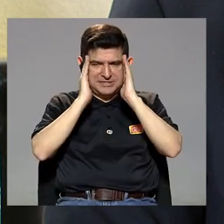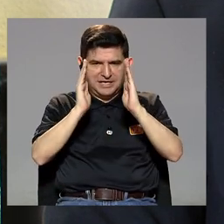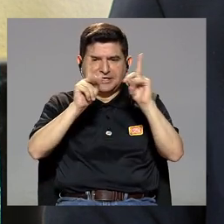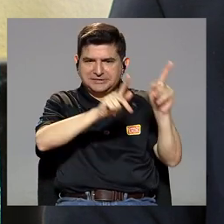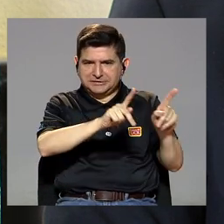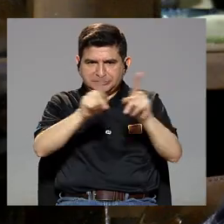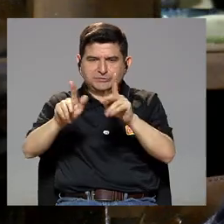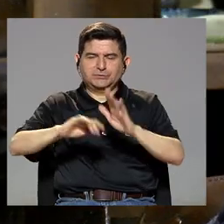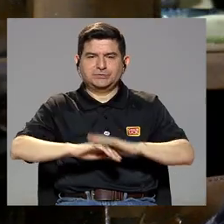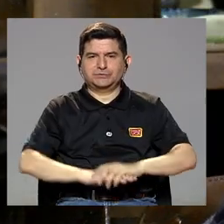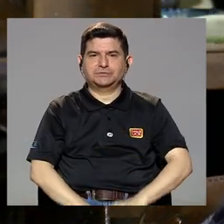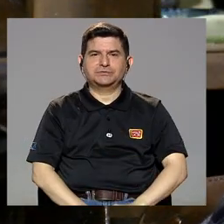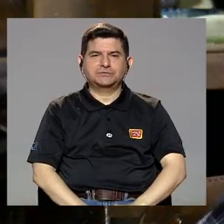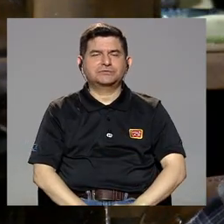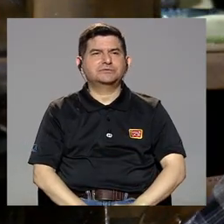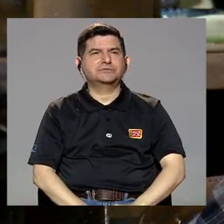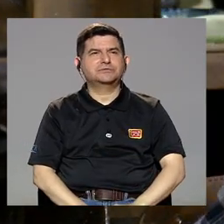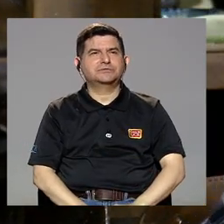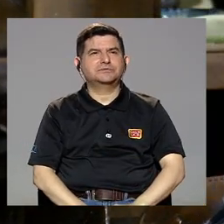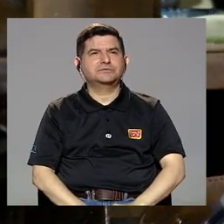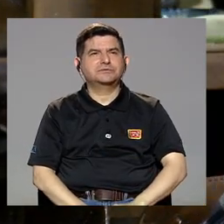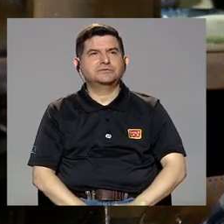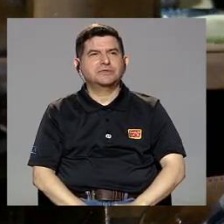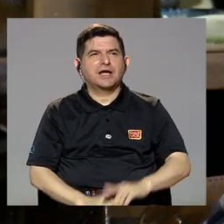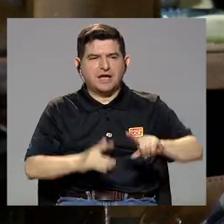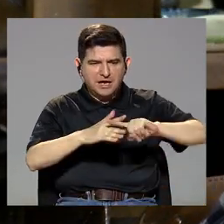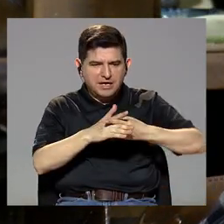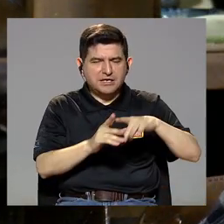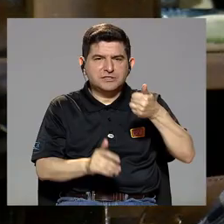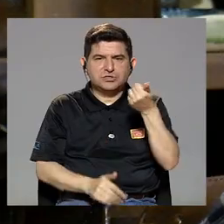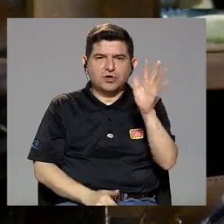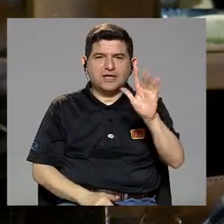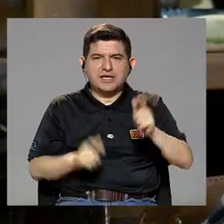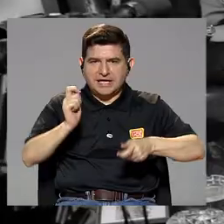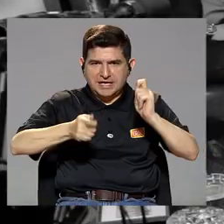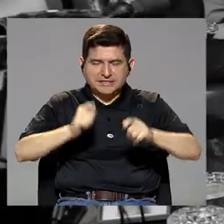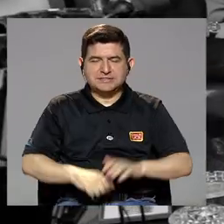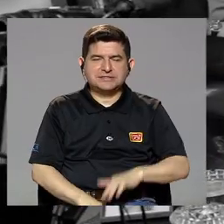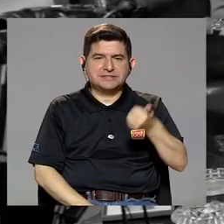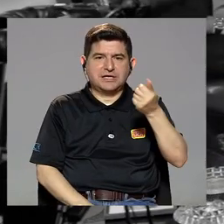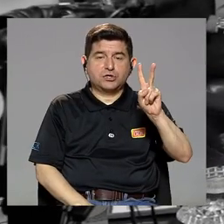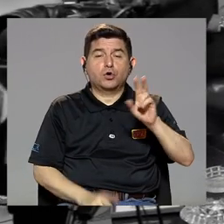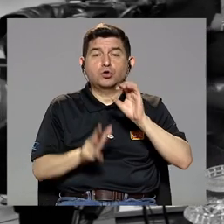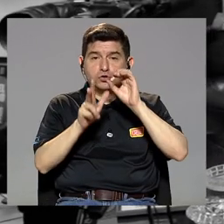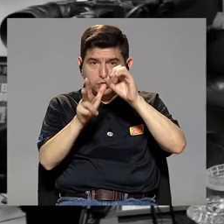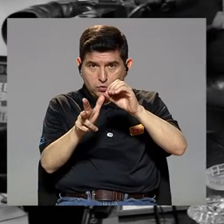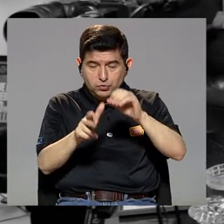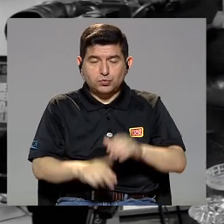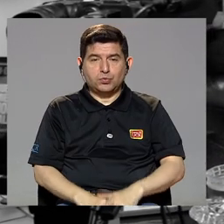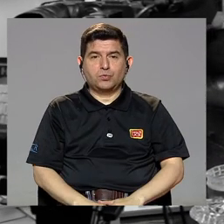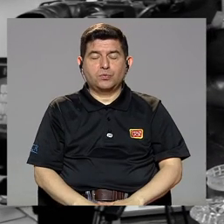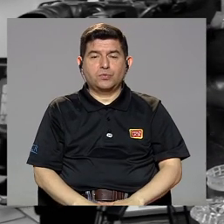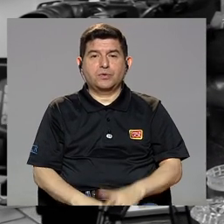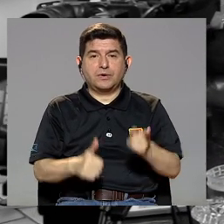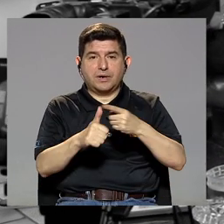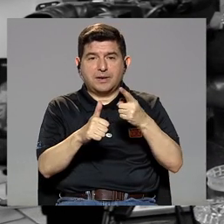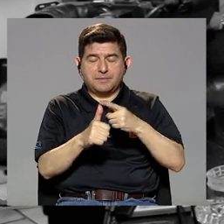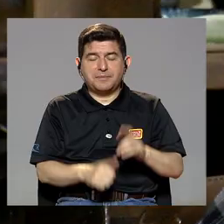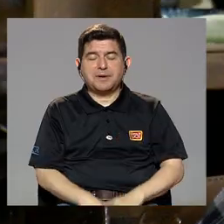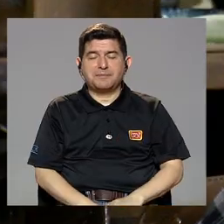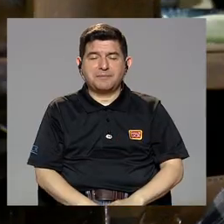el 12 se inauguró el 15 de septiembre el 12 de octubre inauguramos el primer radio